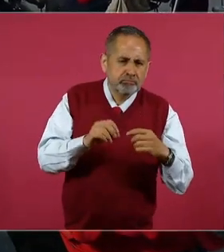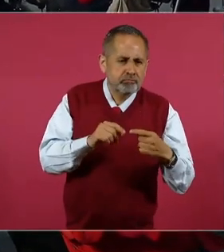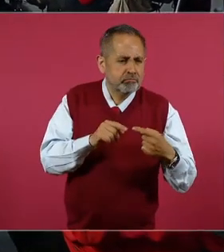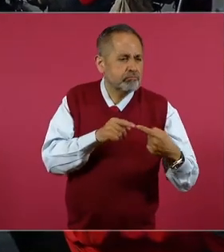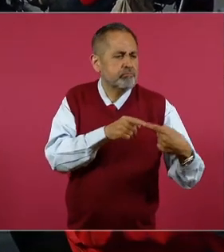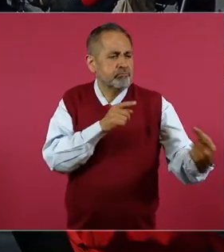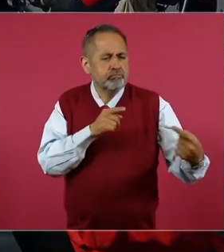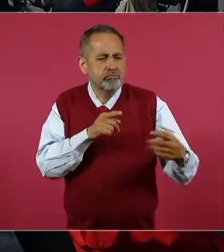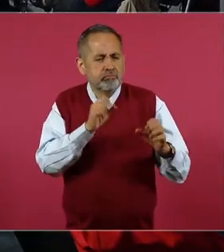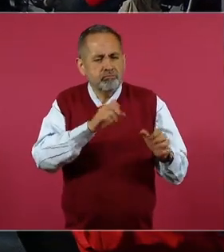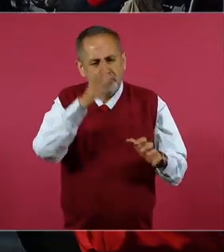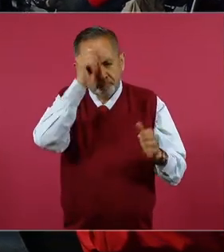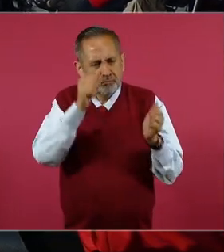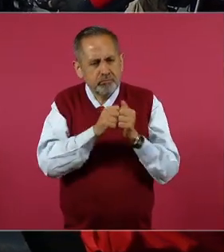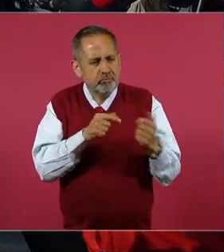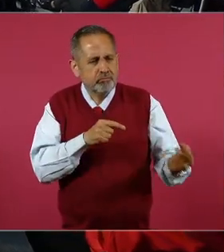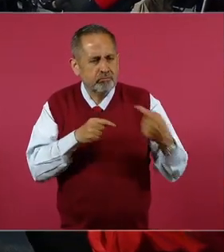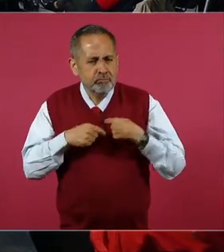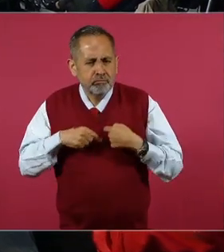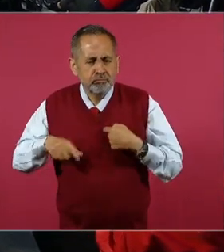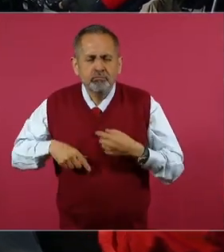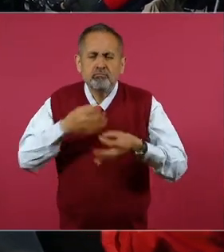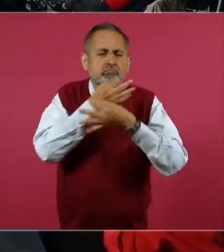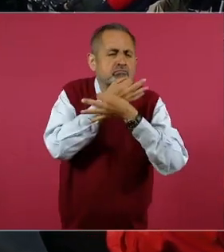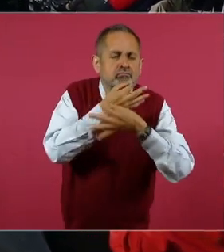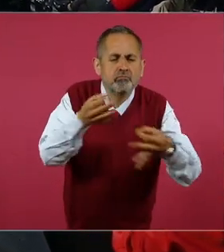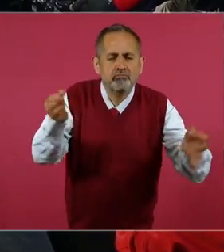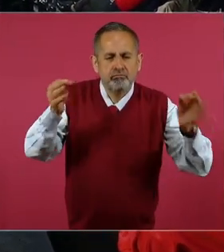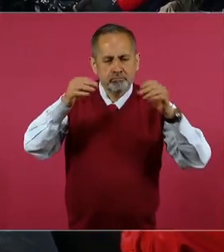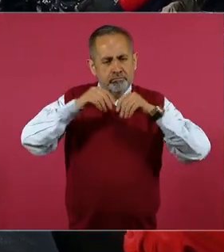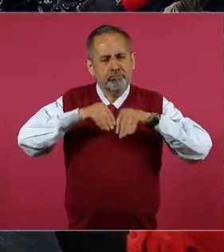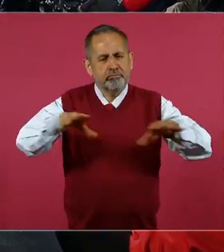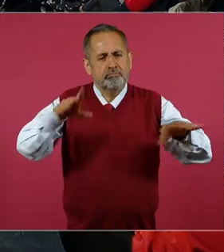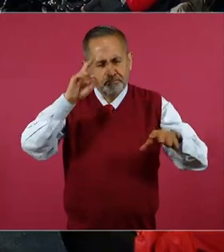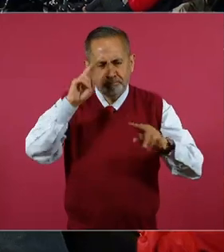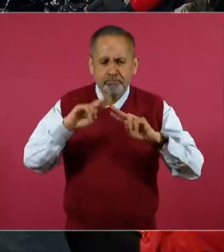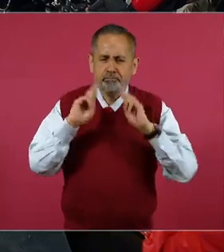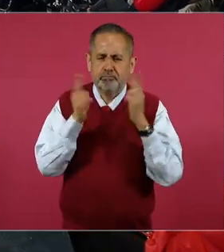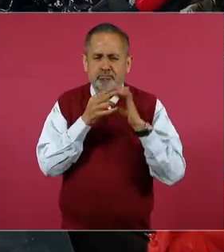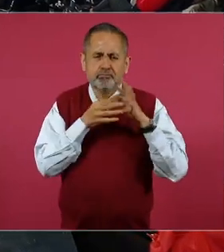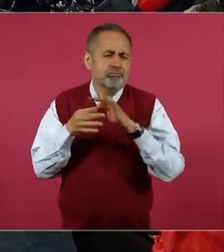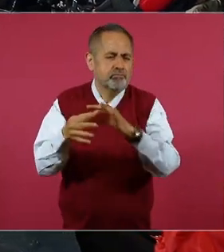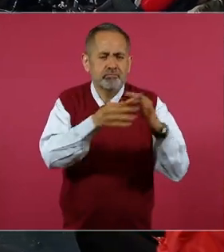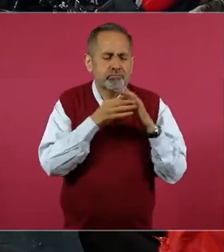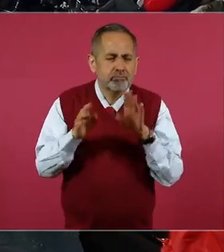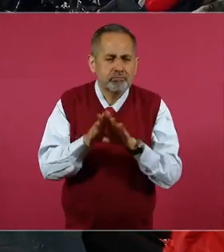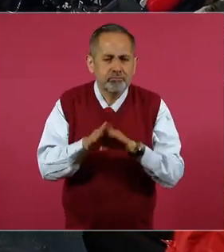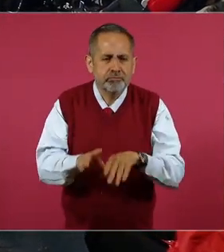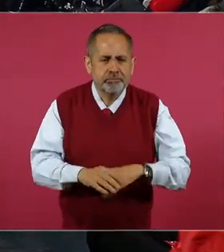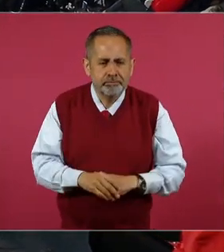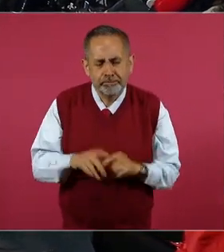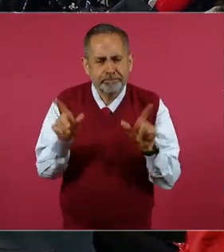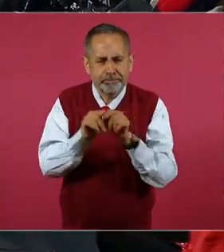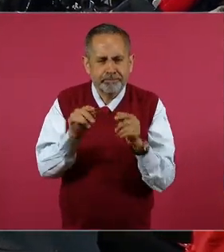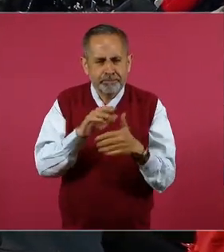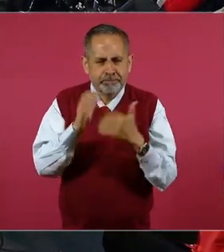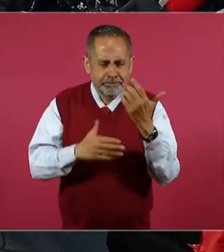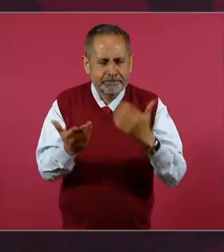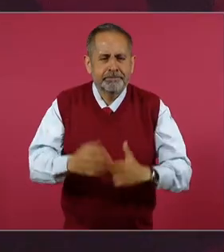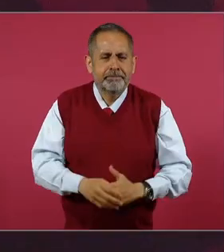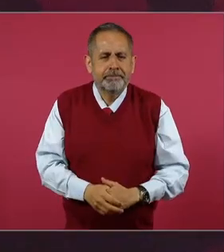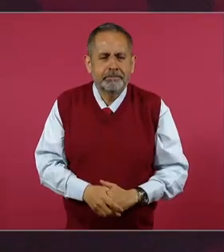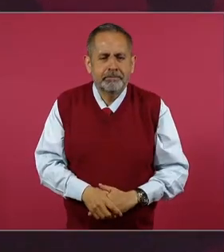pues no tan conformes. ¿Cuál sería como que su mensaje de unidad? ¿Y eso sería todo? Sí,